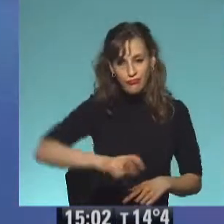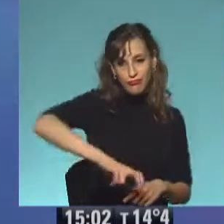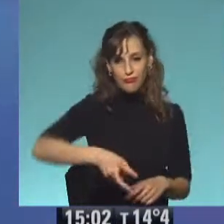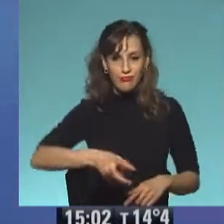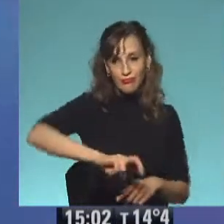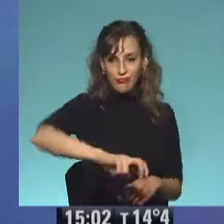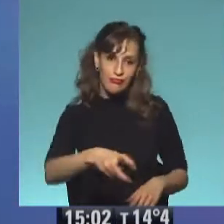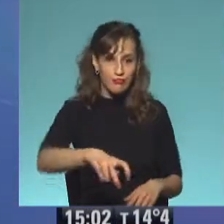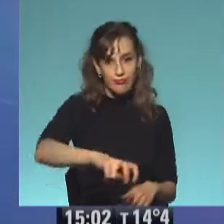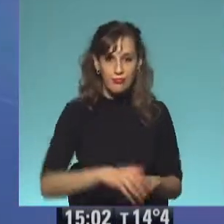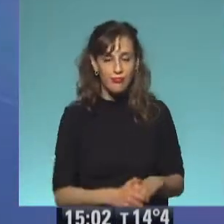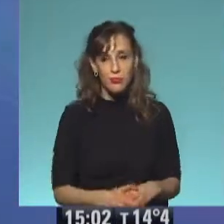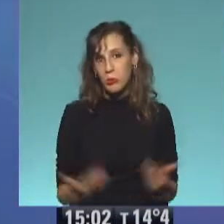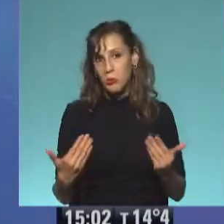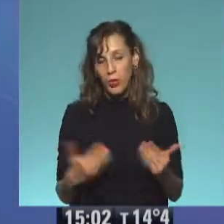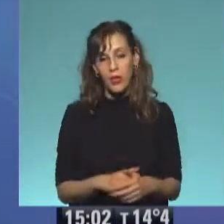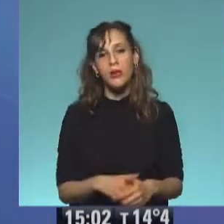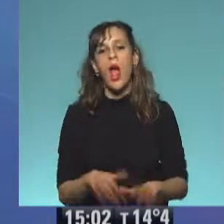por ejemplo